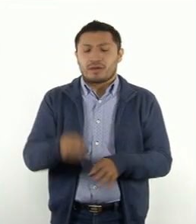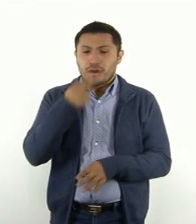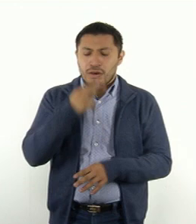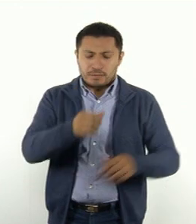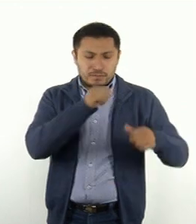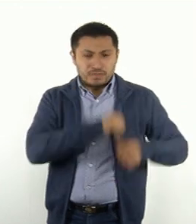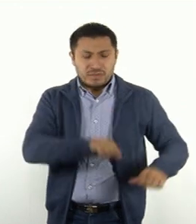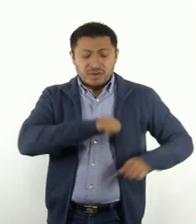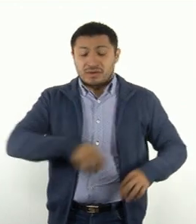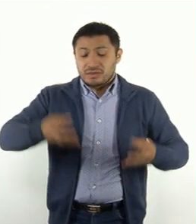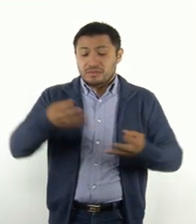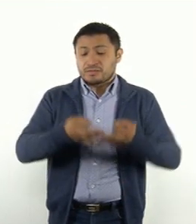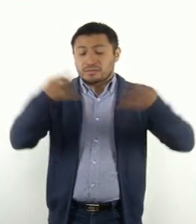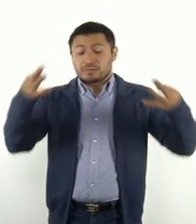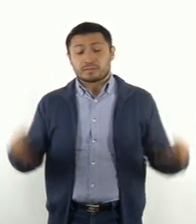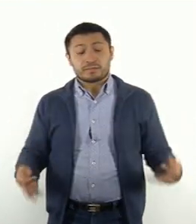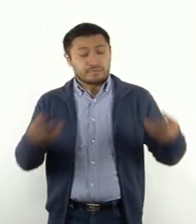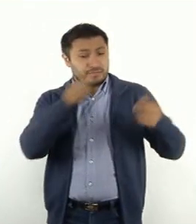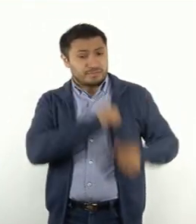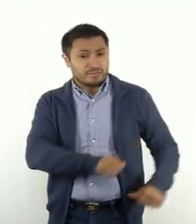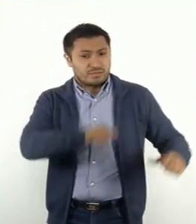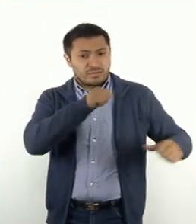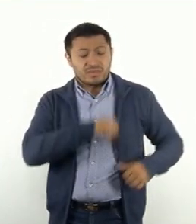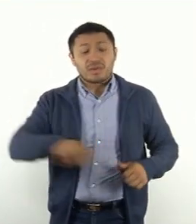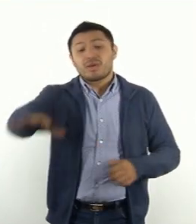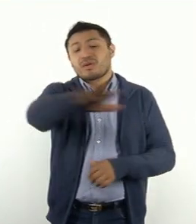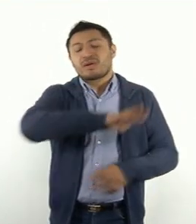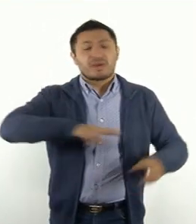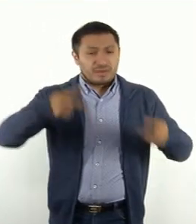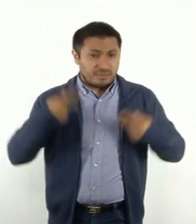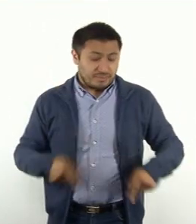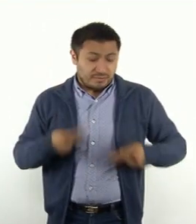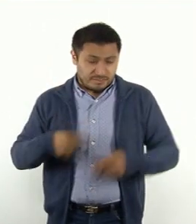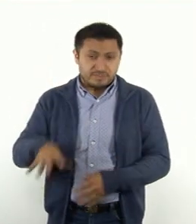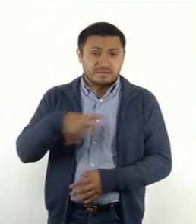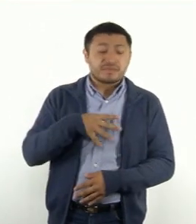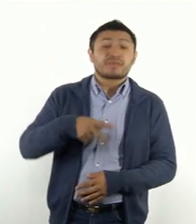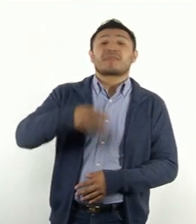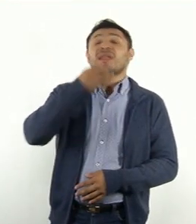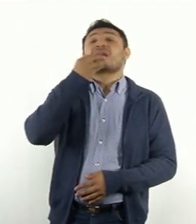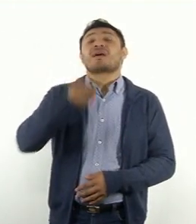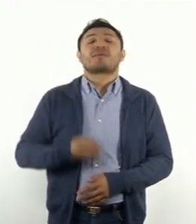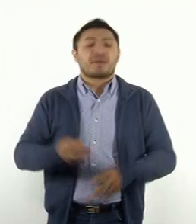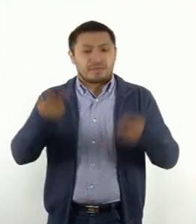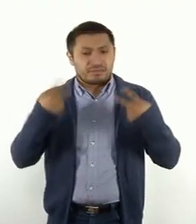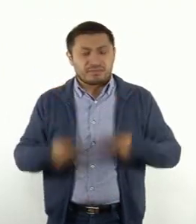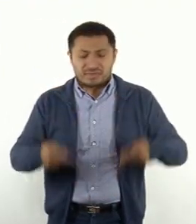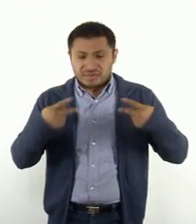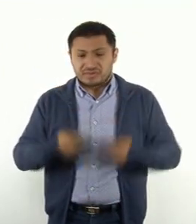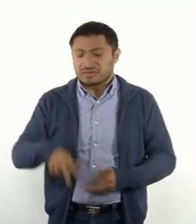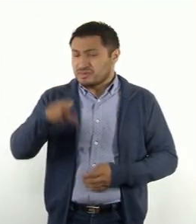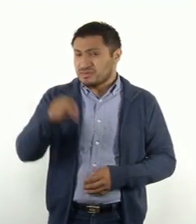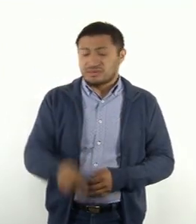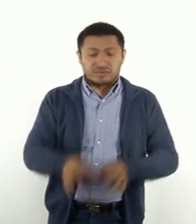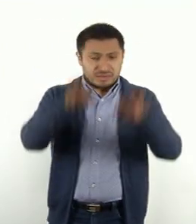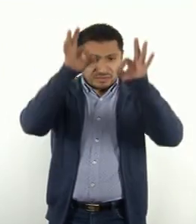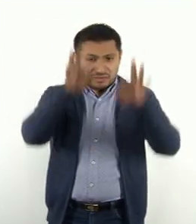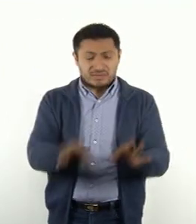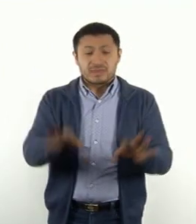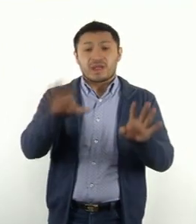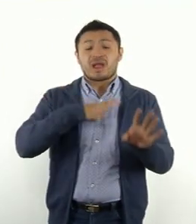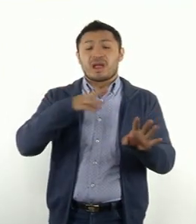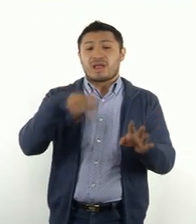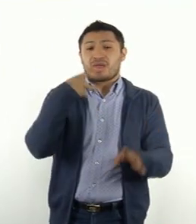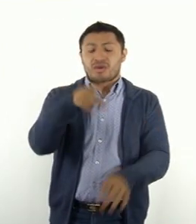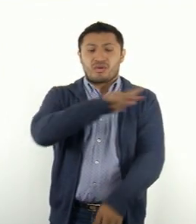cierto territorio. Esta autoridad recae en el pueblo, aunque la gente no realiza un ejercicio directo de la misma, sino que delega dicho